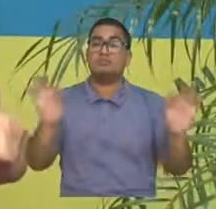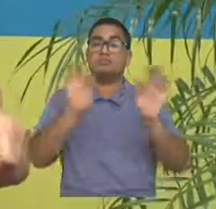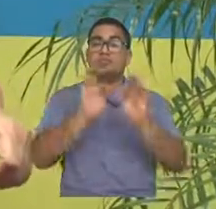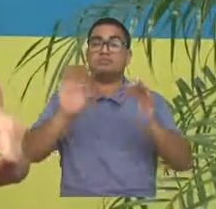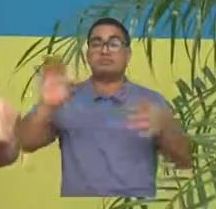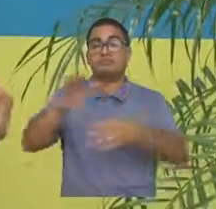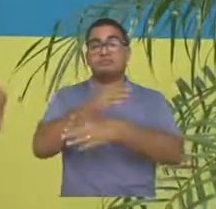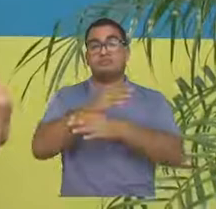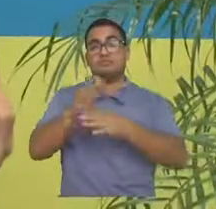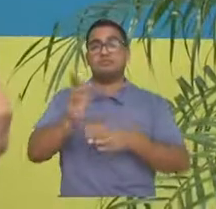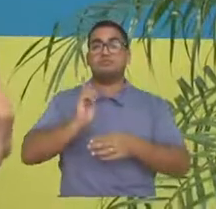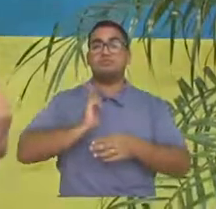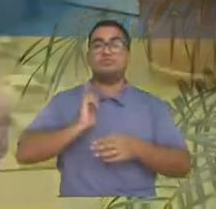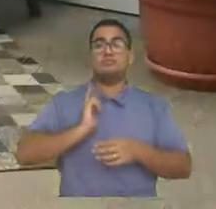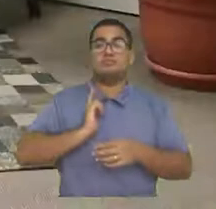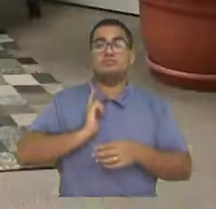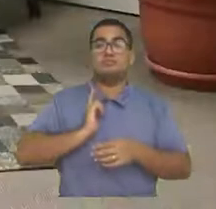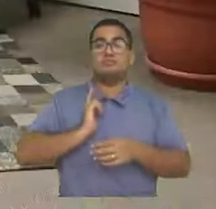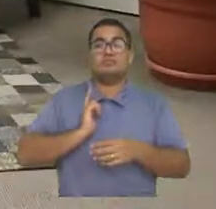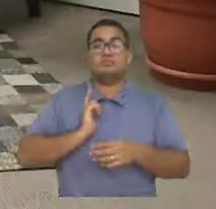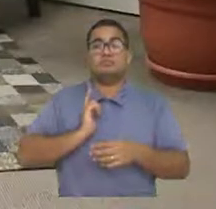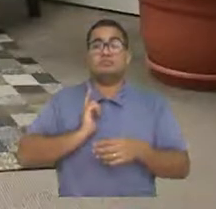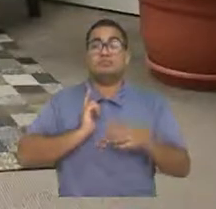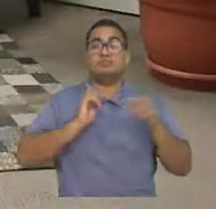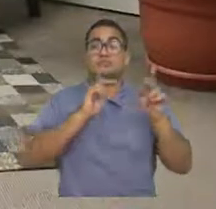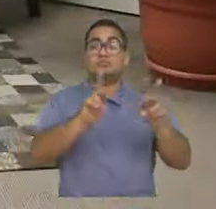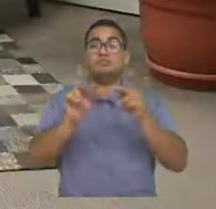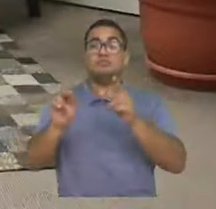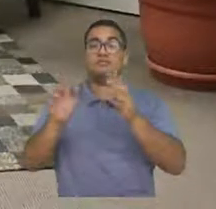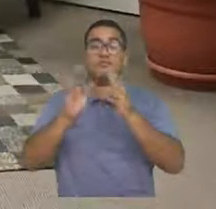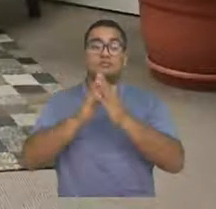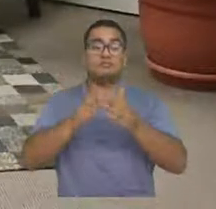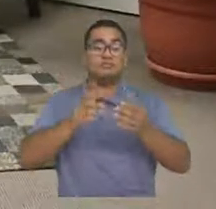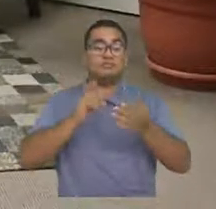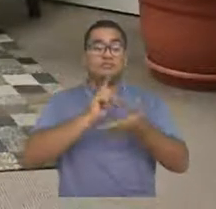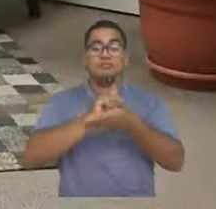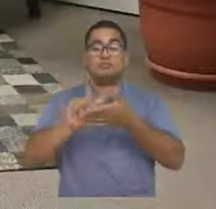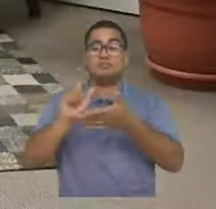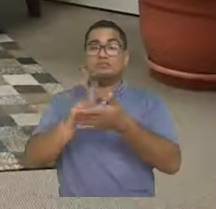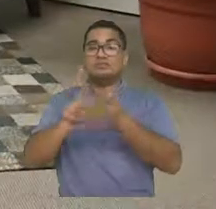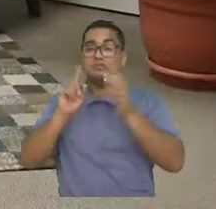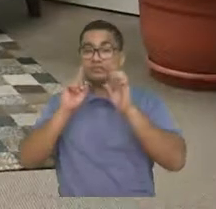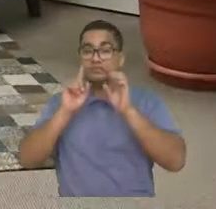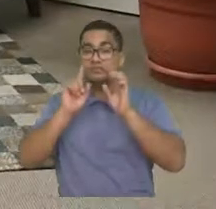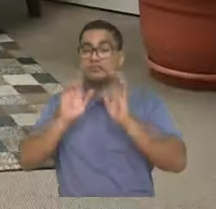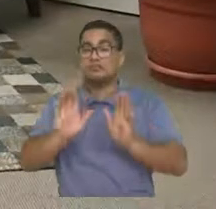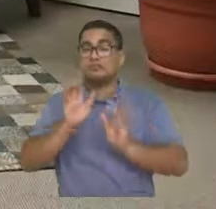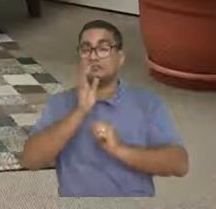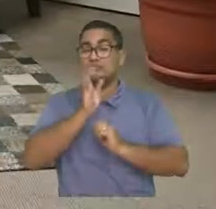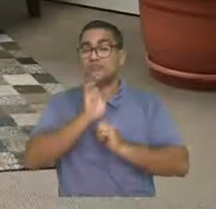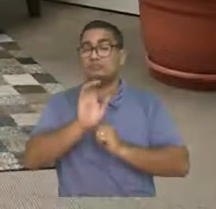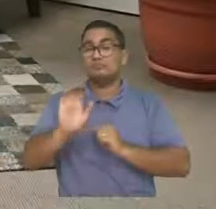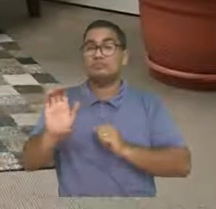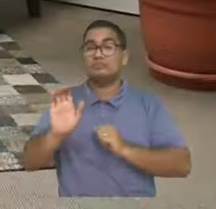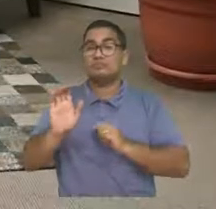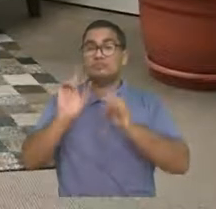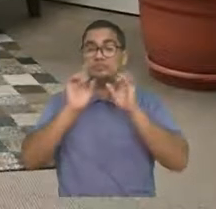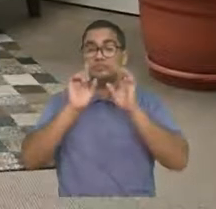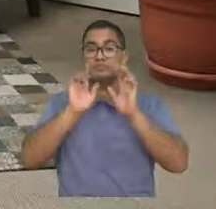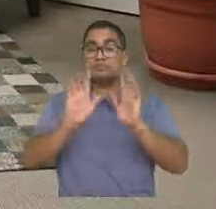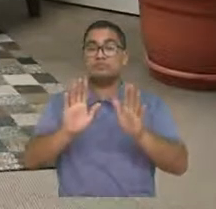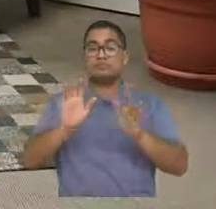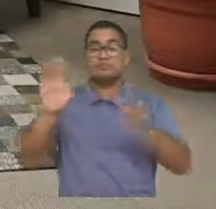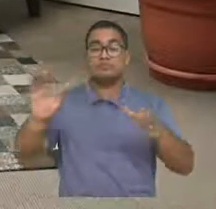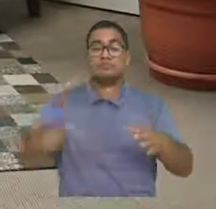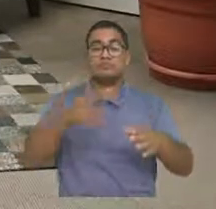van acumulando. Para las amas de casa, por ejemplo, que tienen que ver a los niños. Así es. Viven pendientes de la cocina, pendientes de